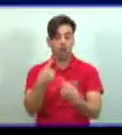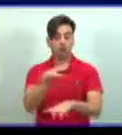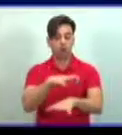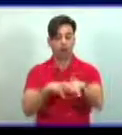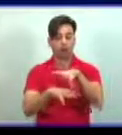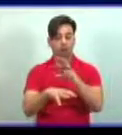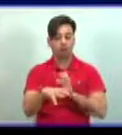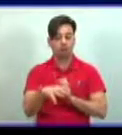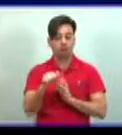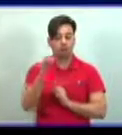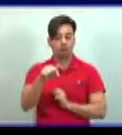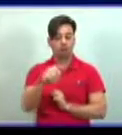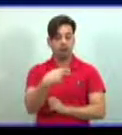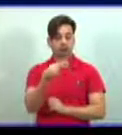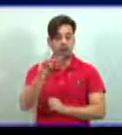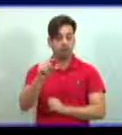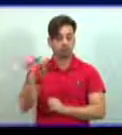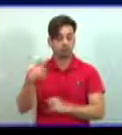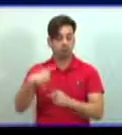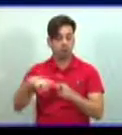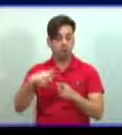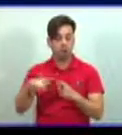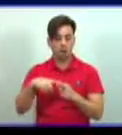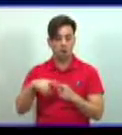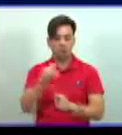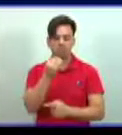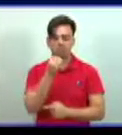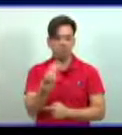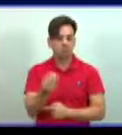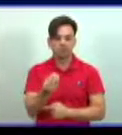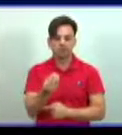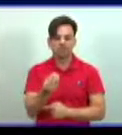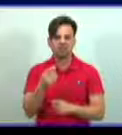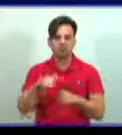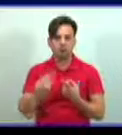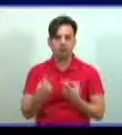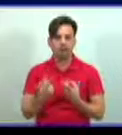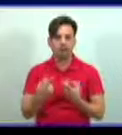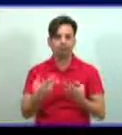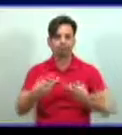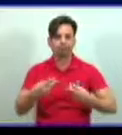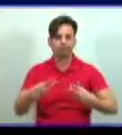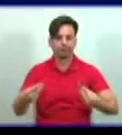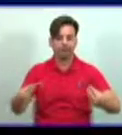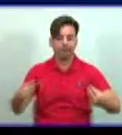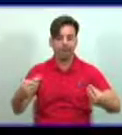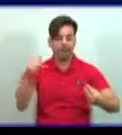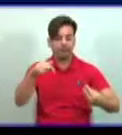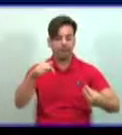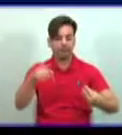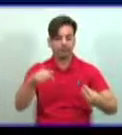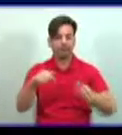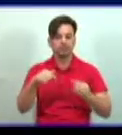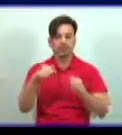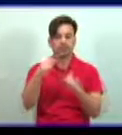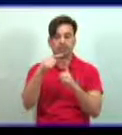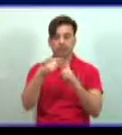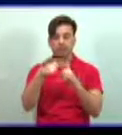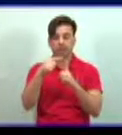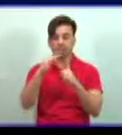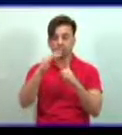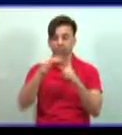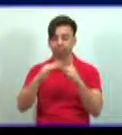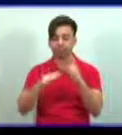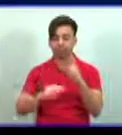planeta no sería posible a partir de la temperatura que encontraríamos en la superficie terrestre. Este es un elemento que nos